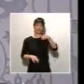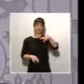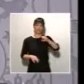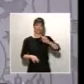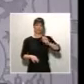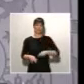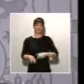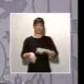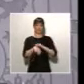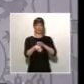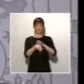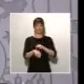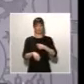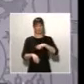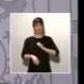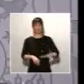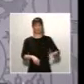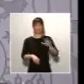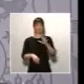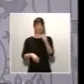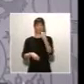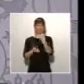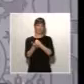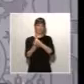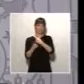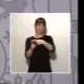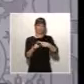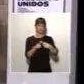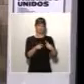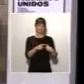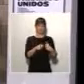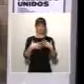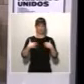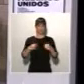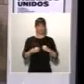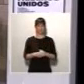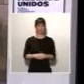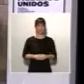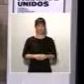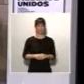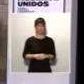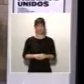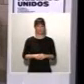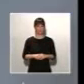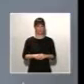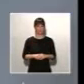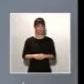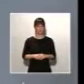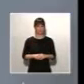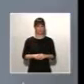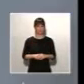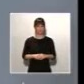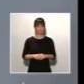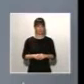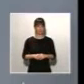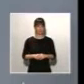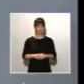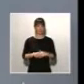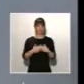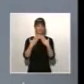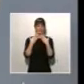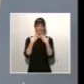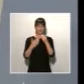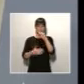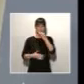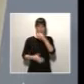Medicamentos y Productos Sanitarios. Muchas gracias, María José. Buenas tardes a todos. Les voy a comentar las actuaciones que estamos haciendo desde